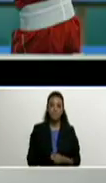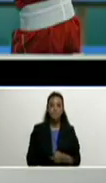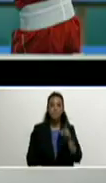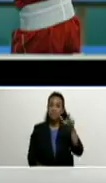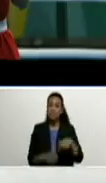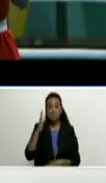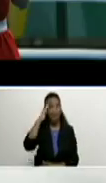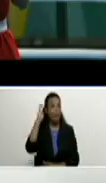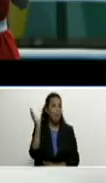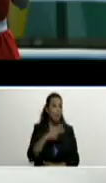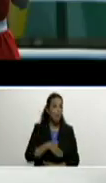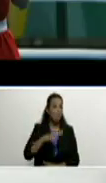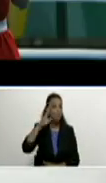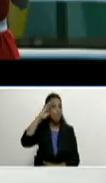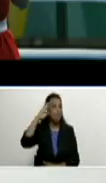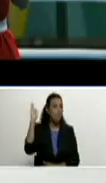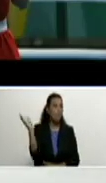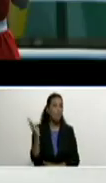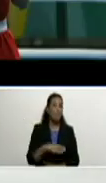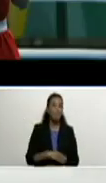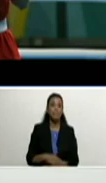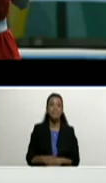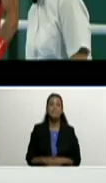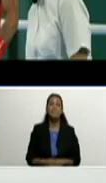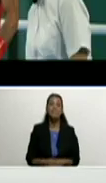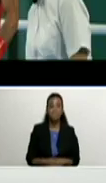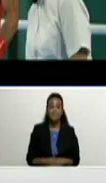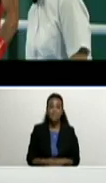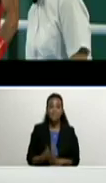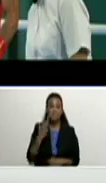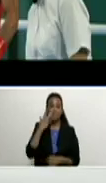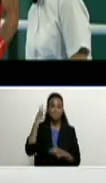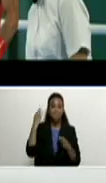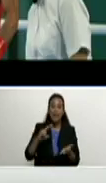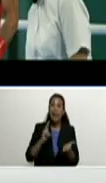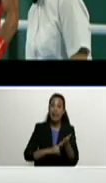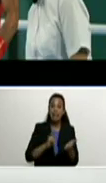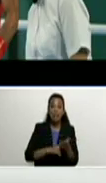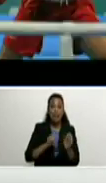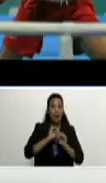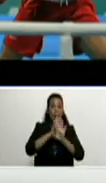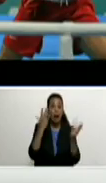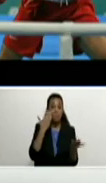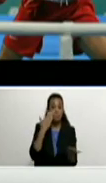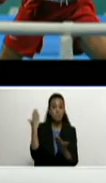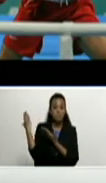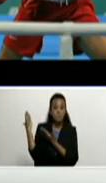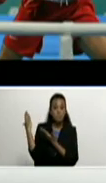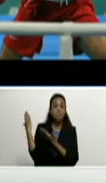Naguará, pues. Ah, cuando las cosas son ciertas. Ah, esto es una belleza, de